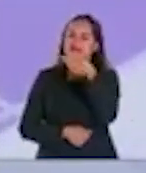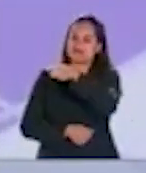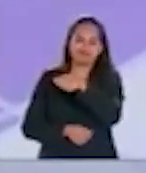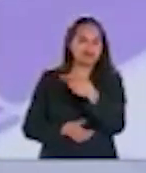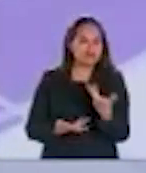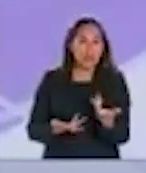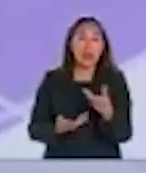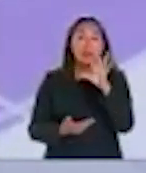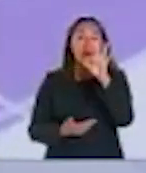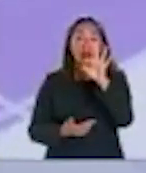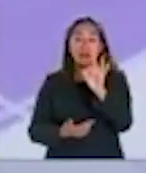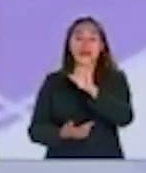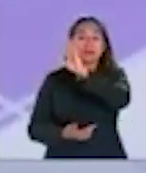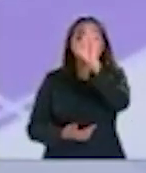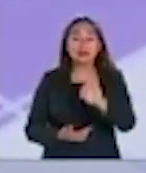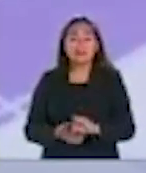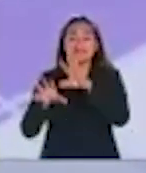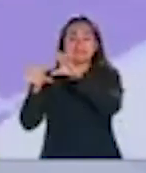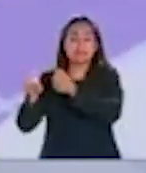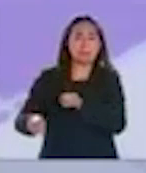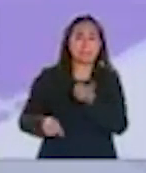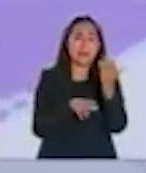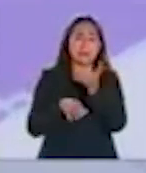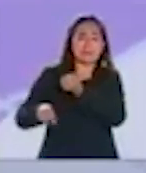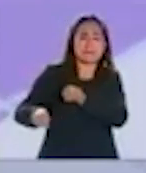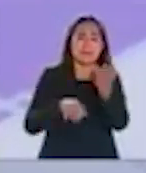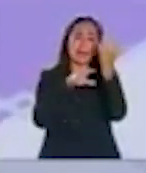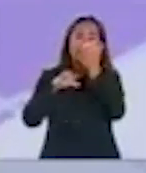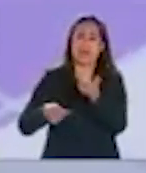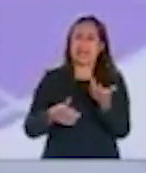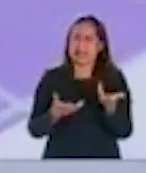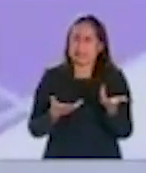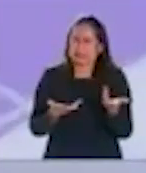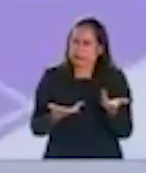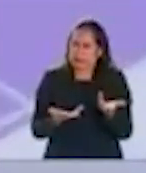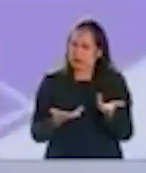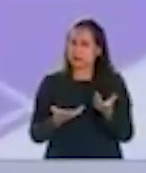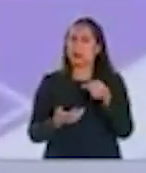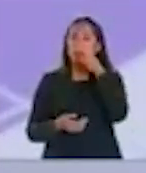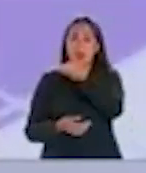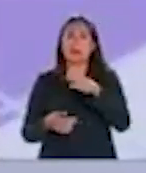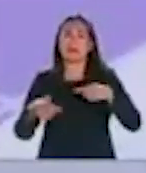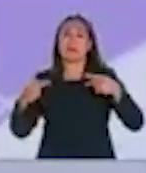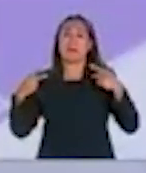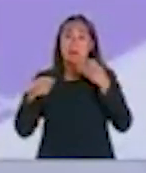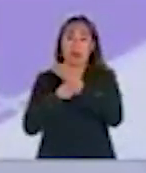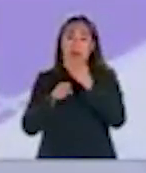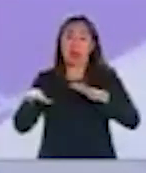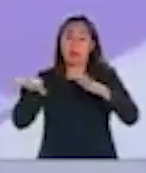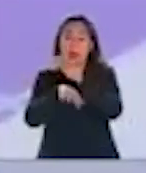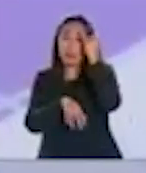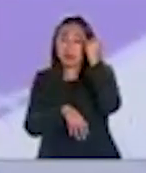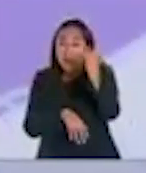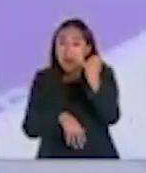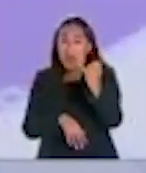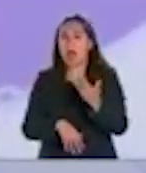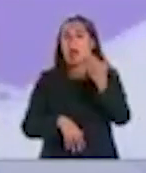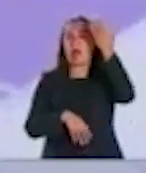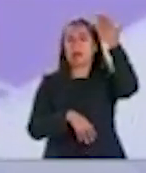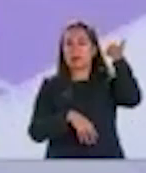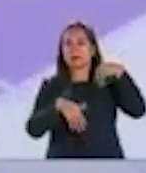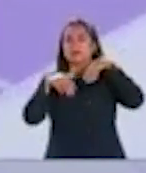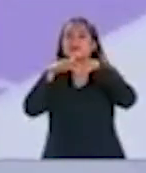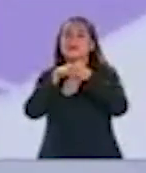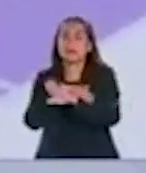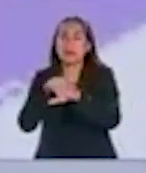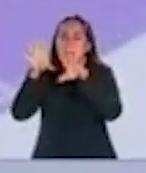en lo que va de este año sino que cambió el perfil ahora ya no sólo están deportando al que acababa de cruzar están cruzando